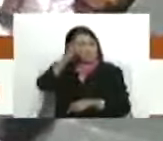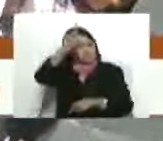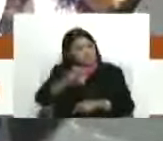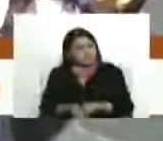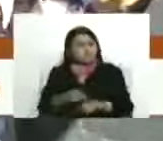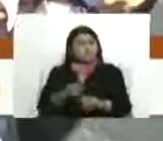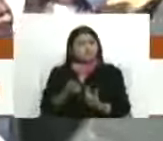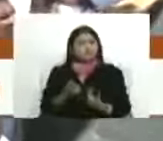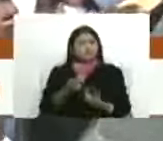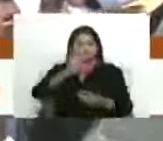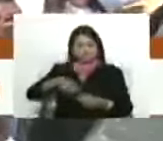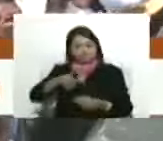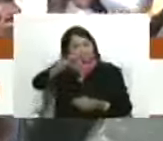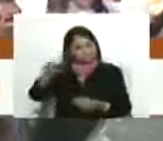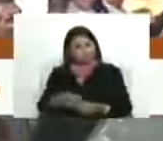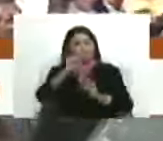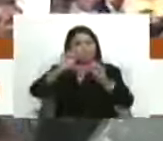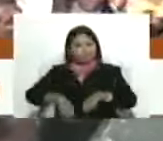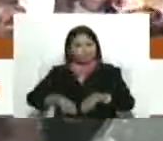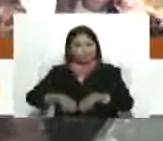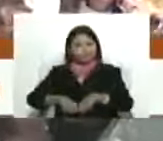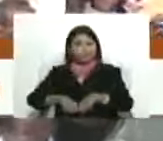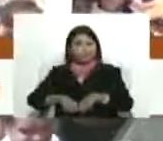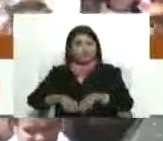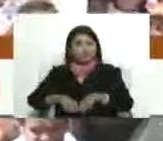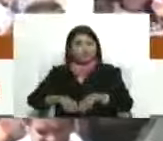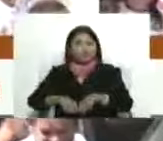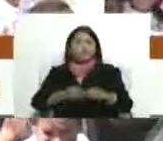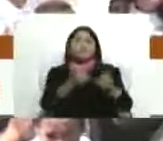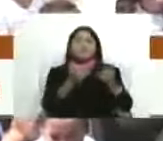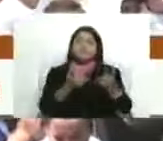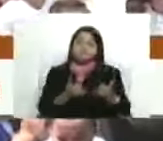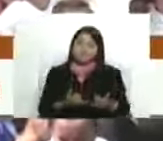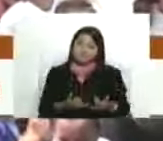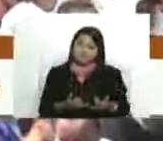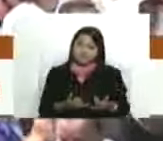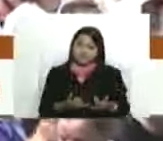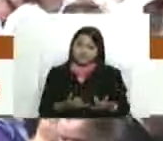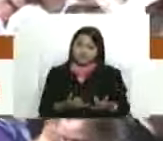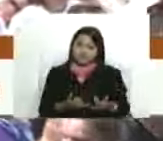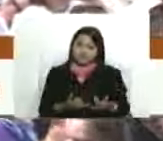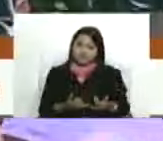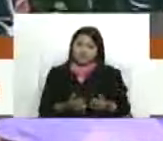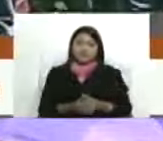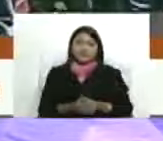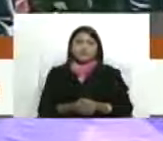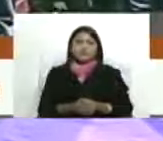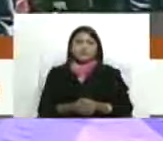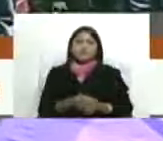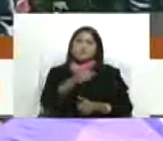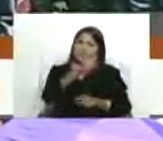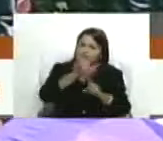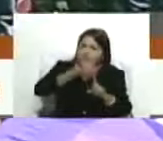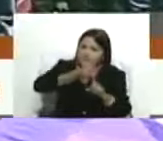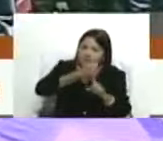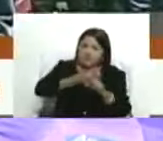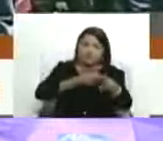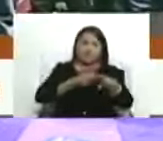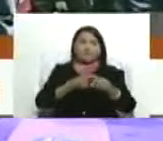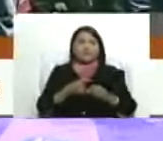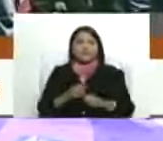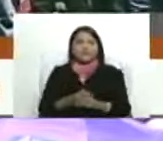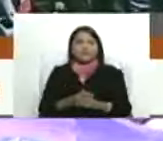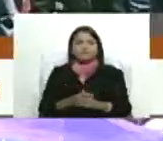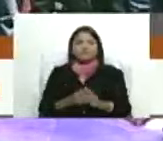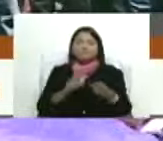estado de la guayana se equiba ha llegado la hora de que esta batalla sea la batalla de